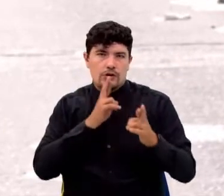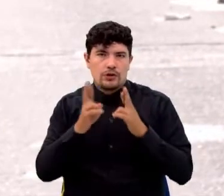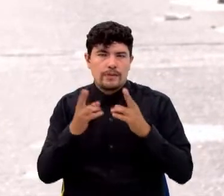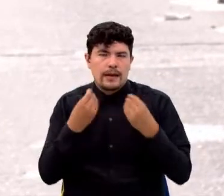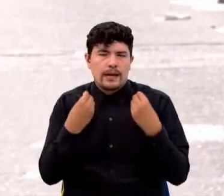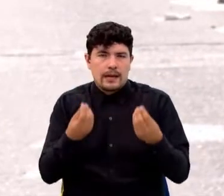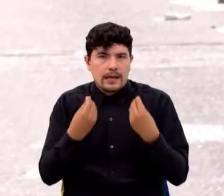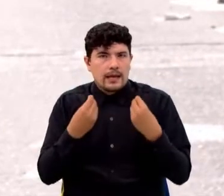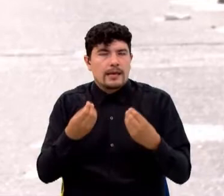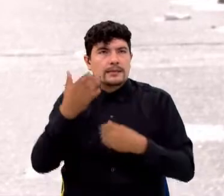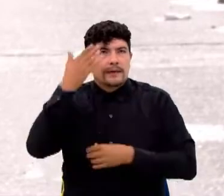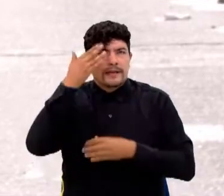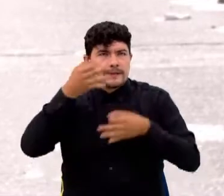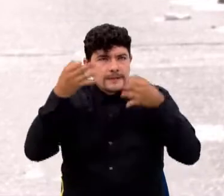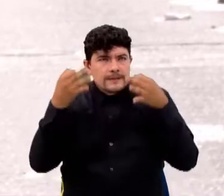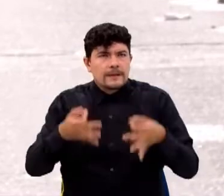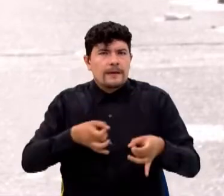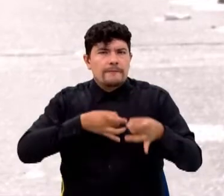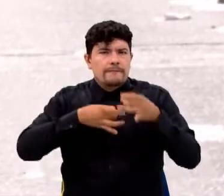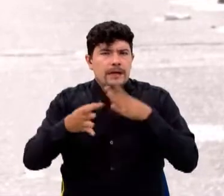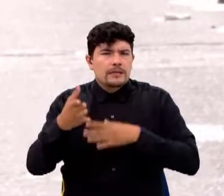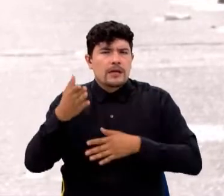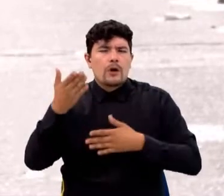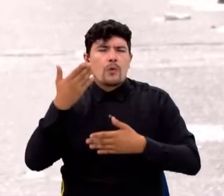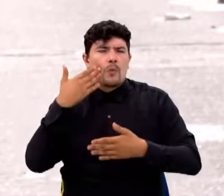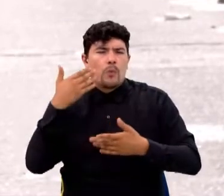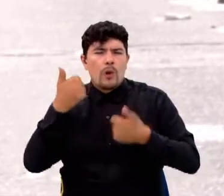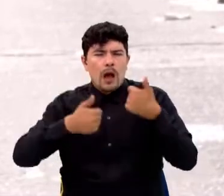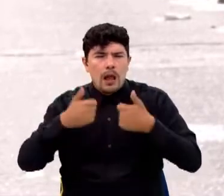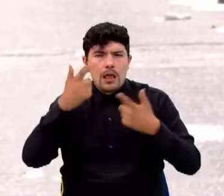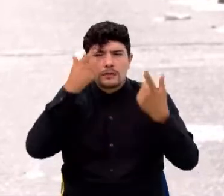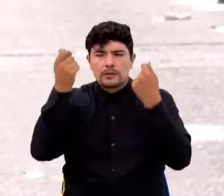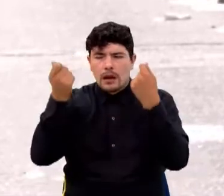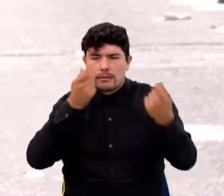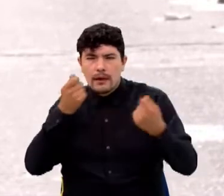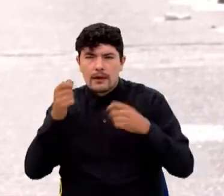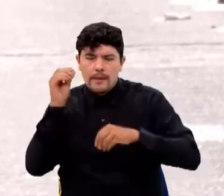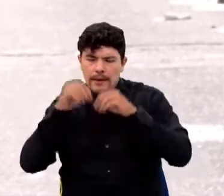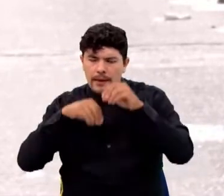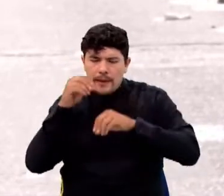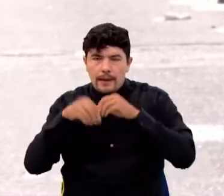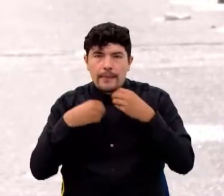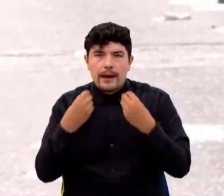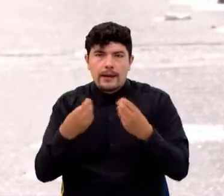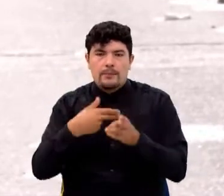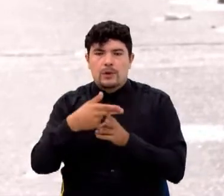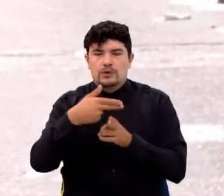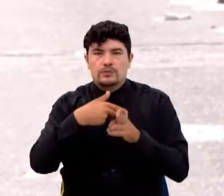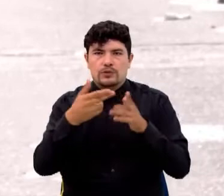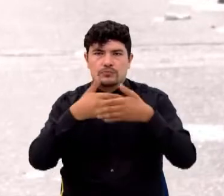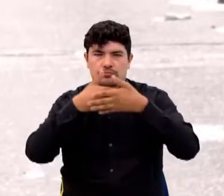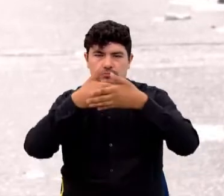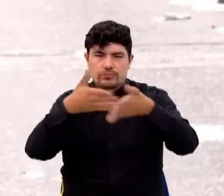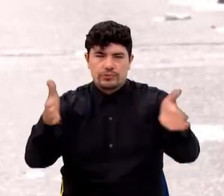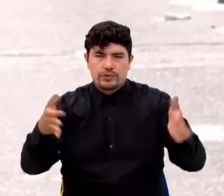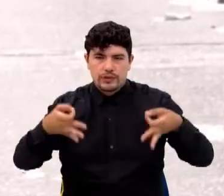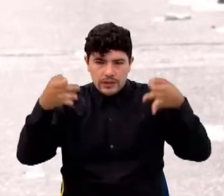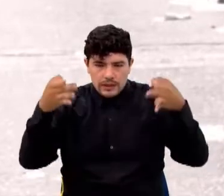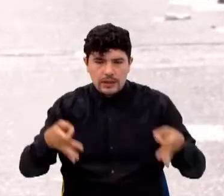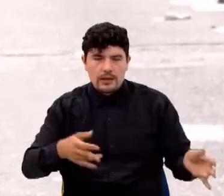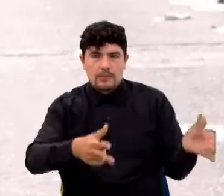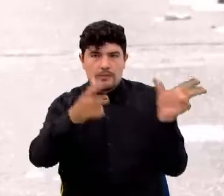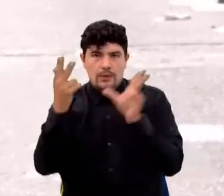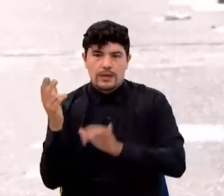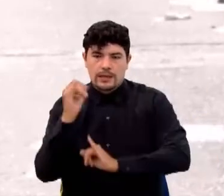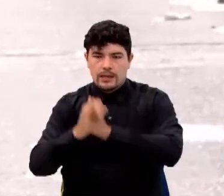establecer fechas y todas las estrategias que se adelantan en estos momentos para aperturar oficialmente la frontera,